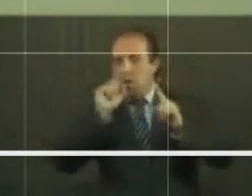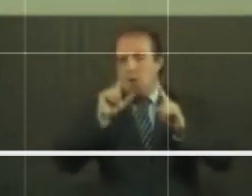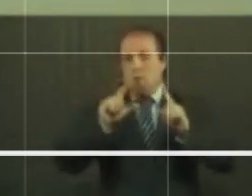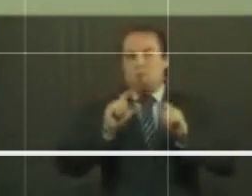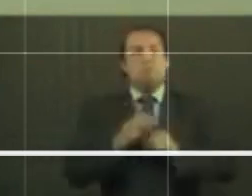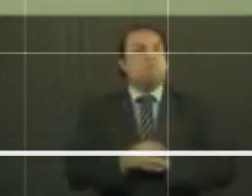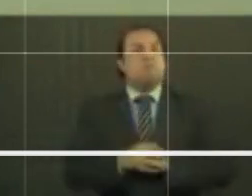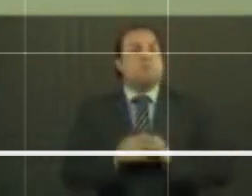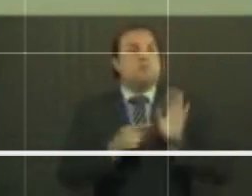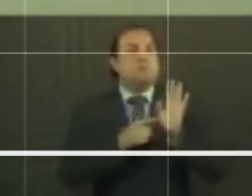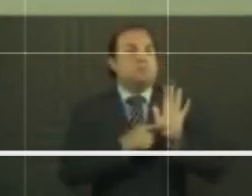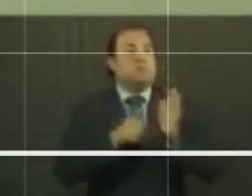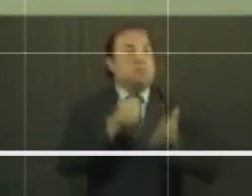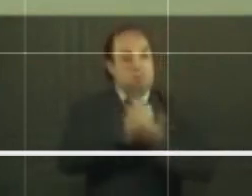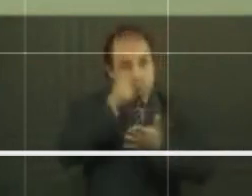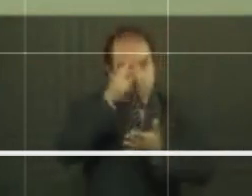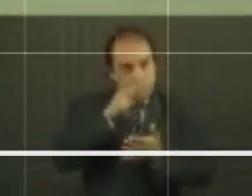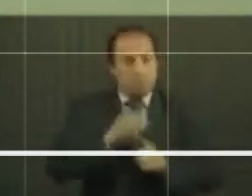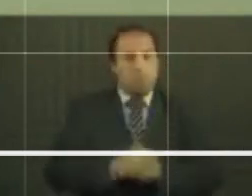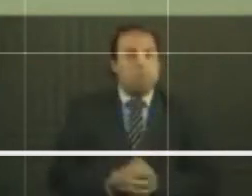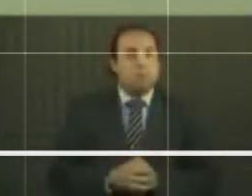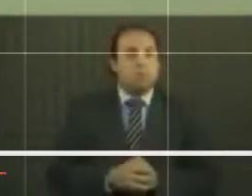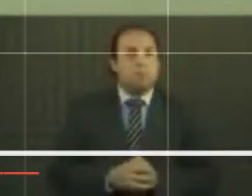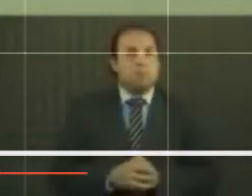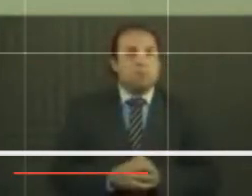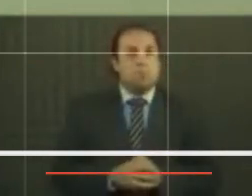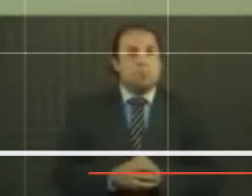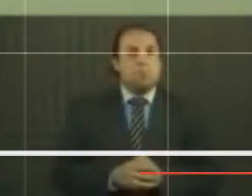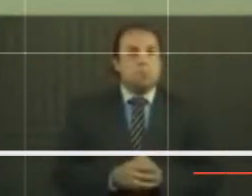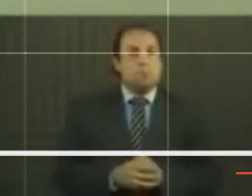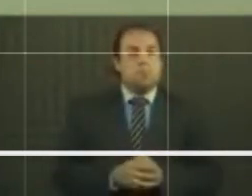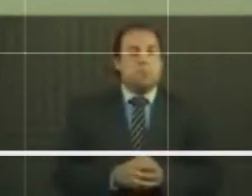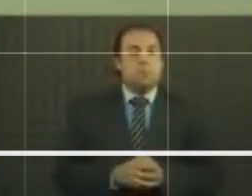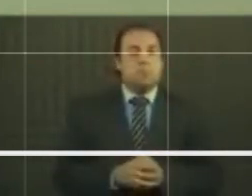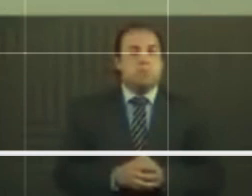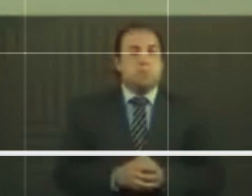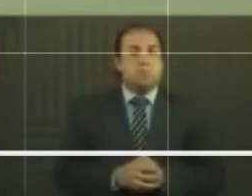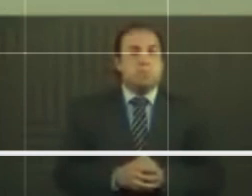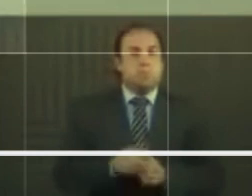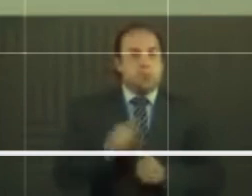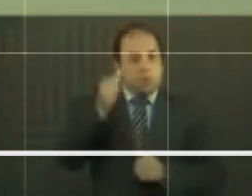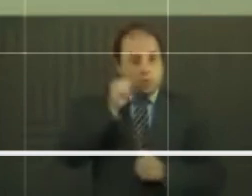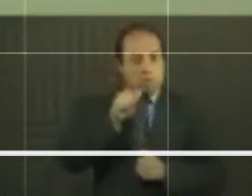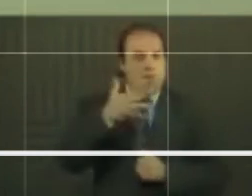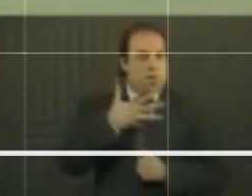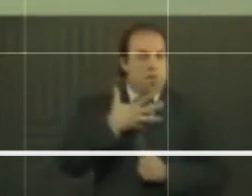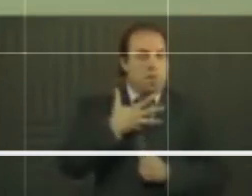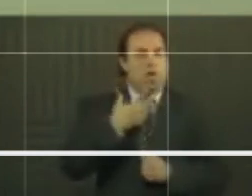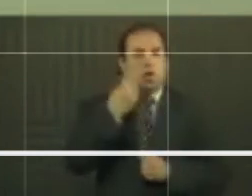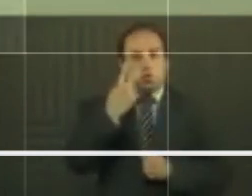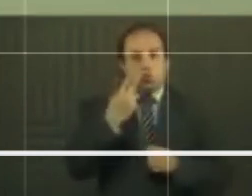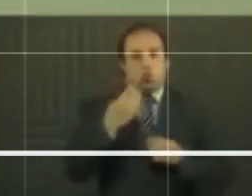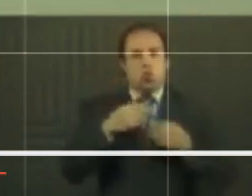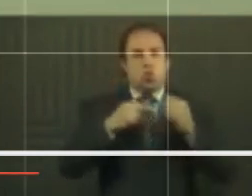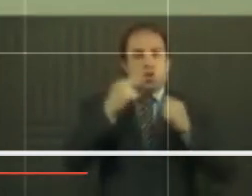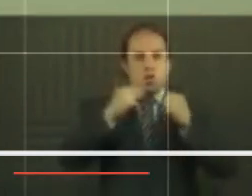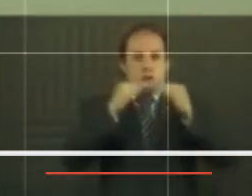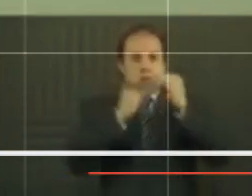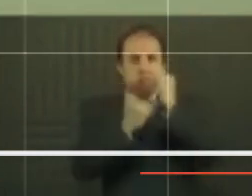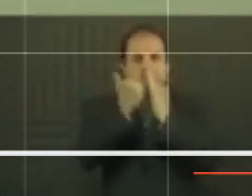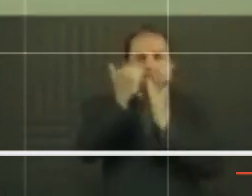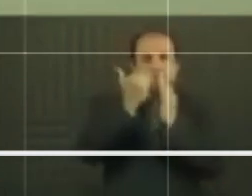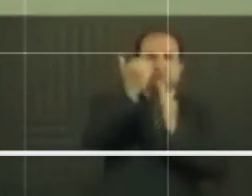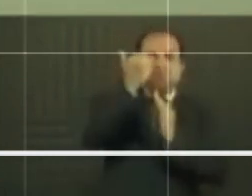indicador. La Ciudad de México siempre ha sido, durante las dos olas de pandemia que hemos tenido, uno de los estados y